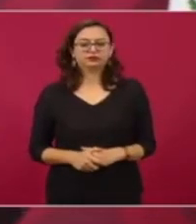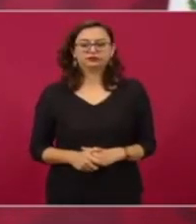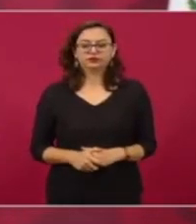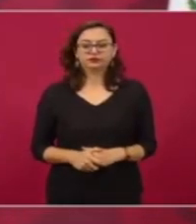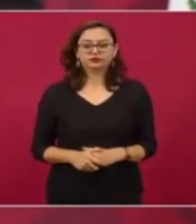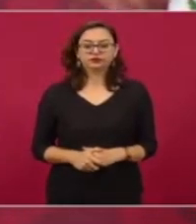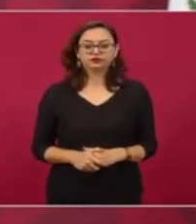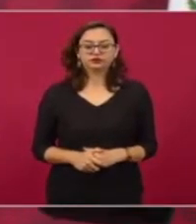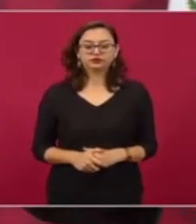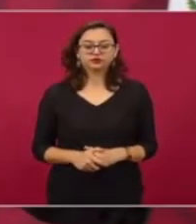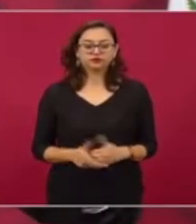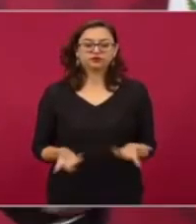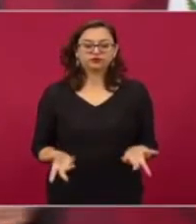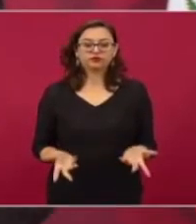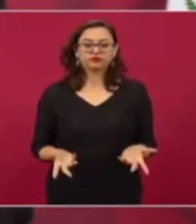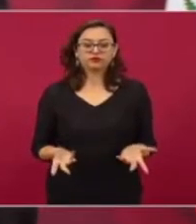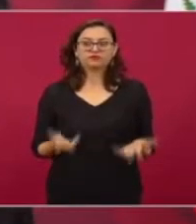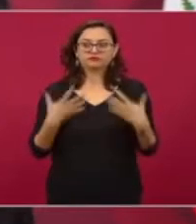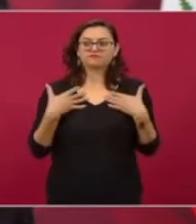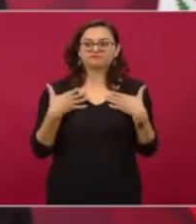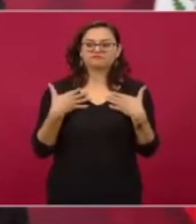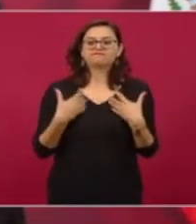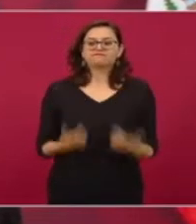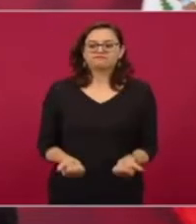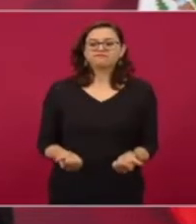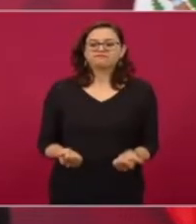y esto ayuda pues a entender